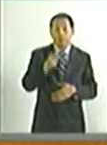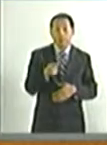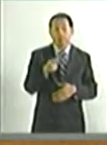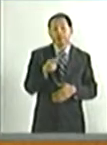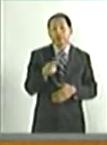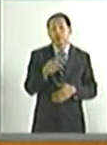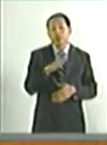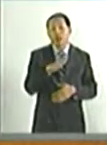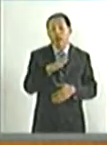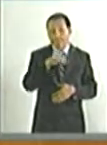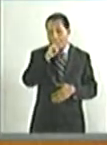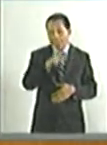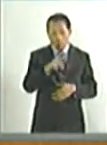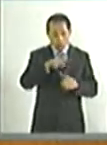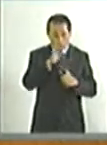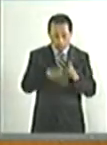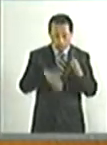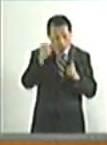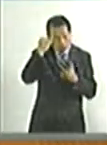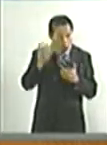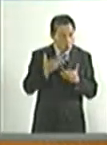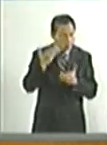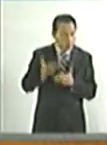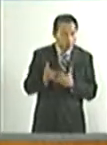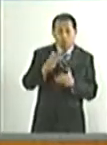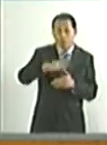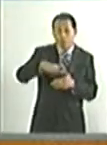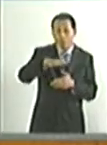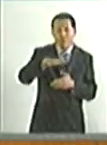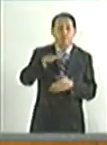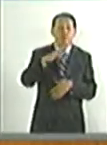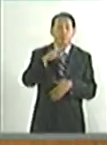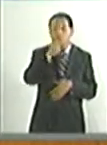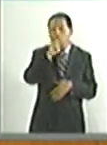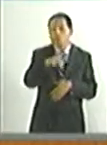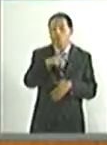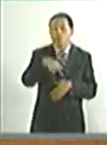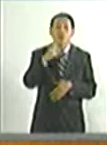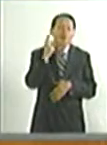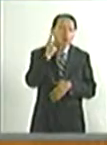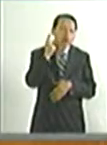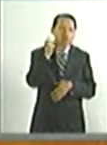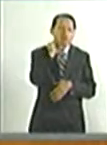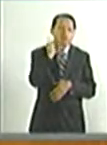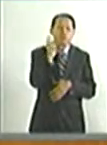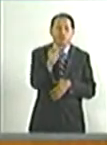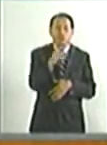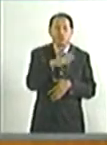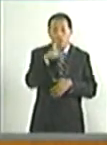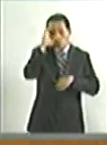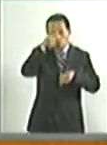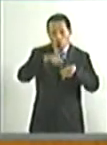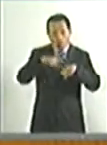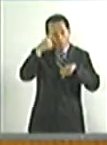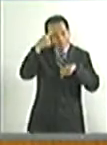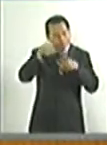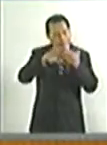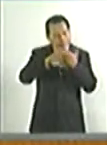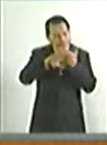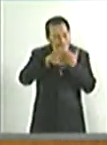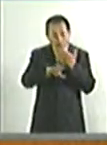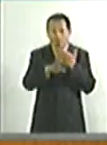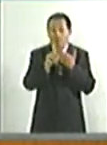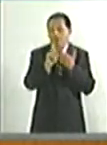Al final de la propuesta, señores legisladores, lo que estamos planteando es una cultura de prevención,